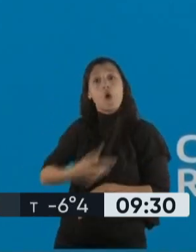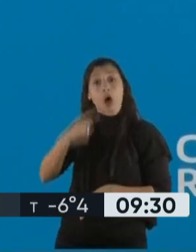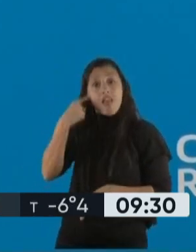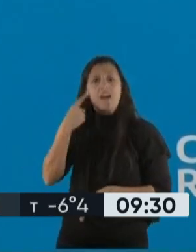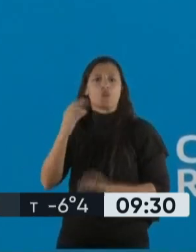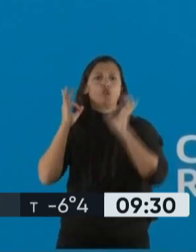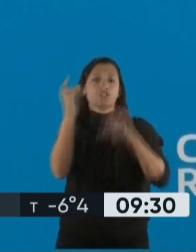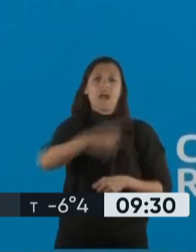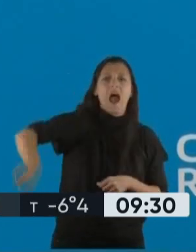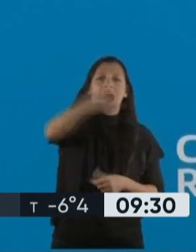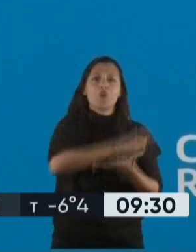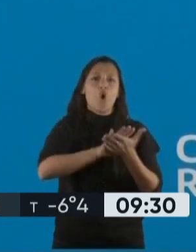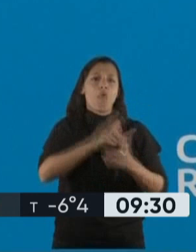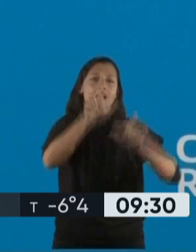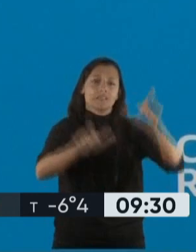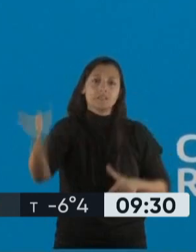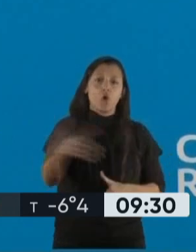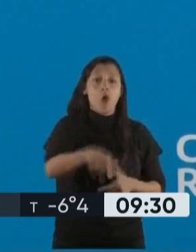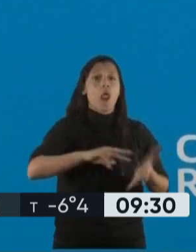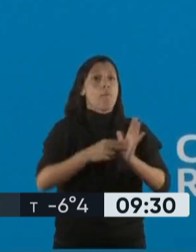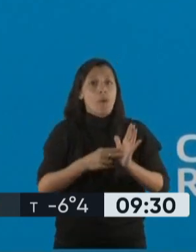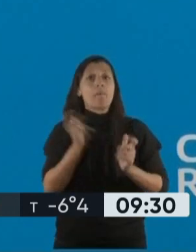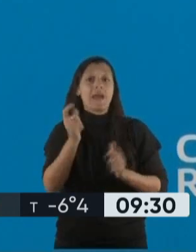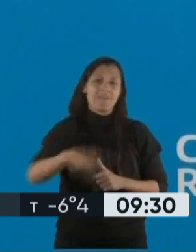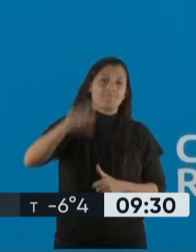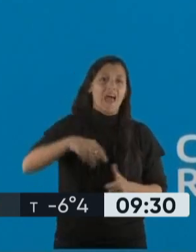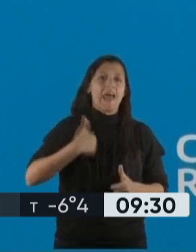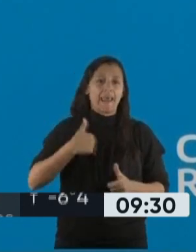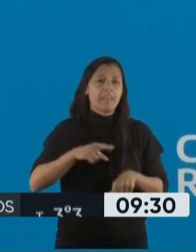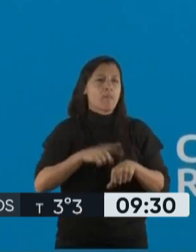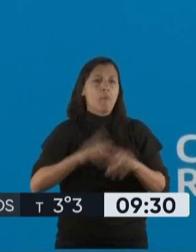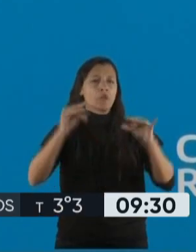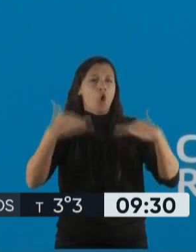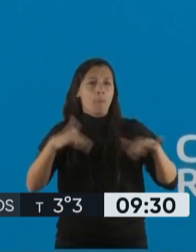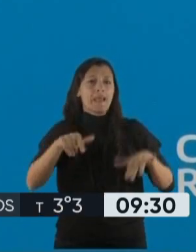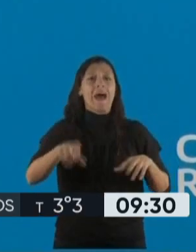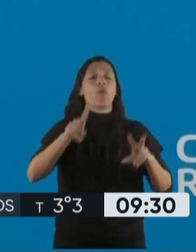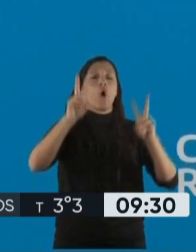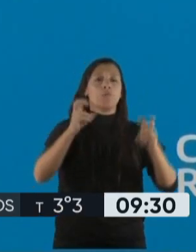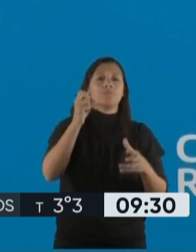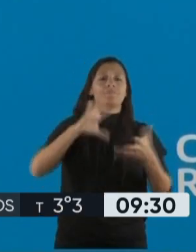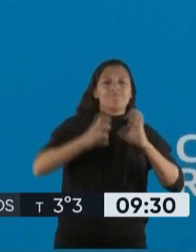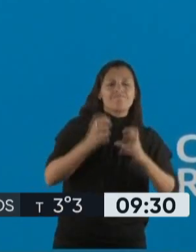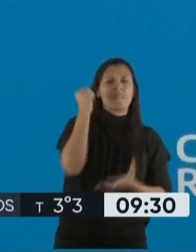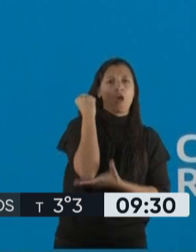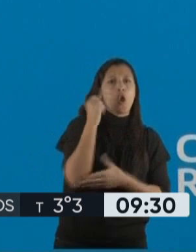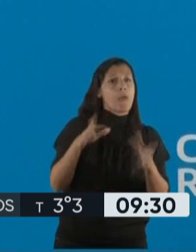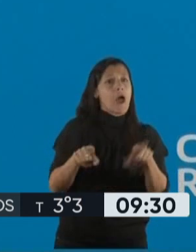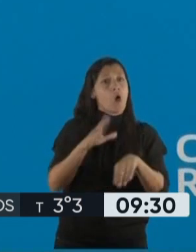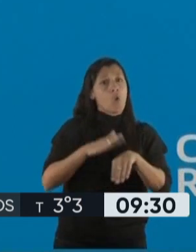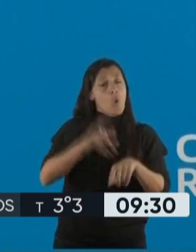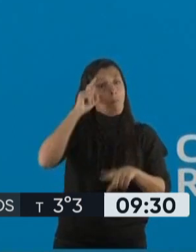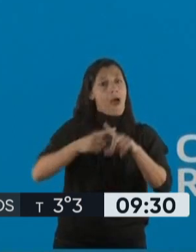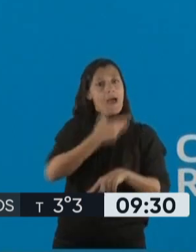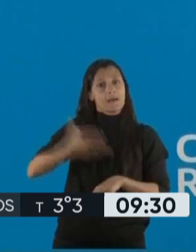a todos y todas, porque ese es el problema de este momento de transición de la Argentina, en el cual, saliendo de la crisis económica en la cual nos dejó el macrismo